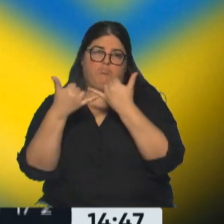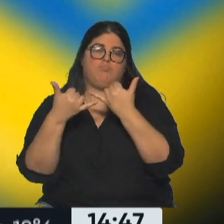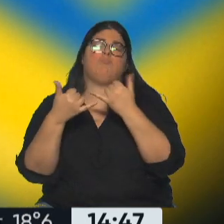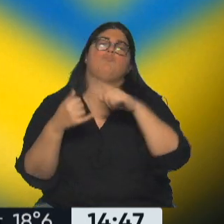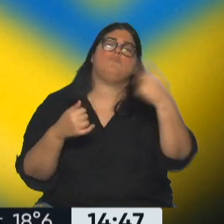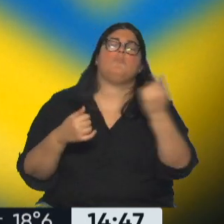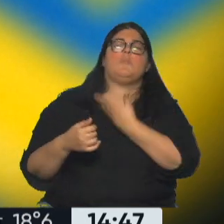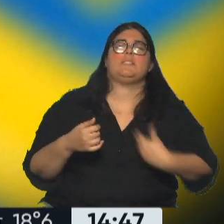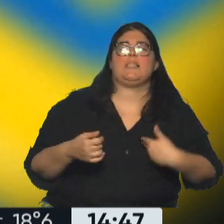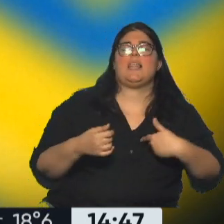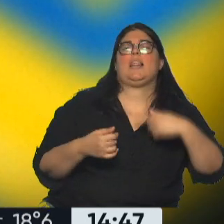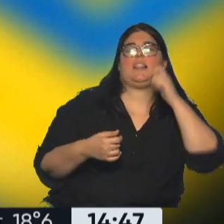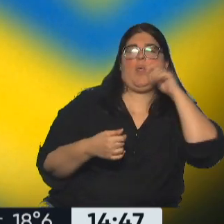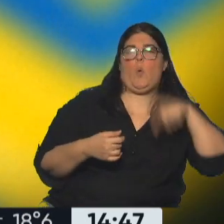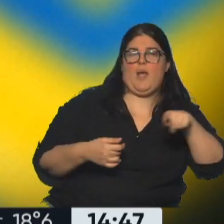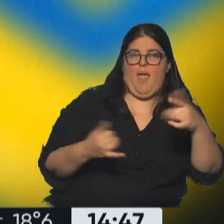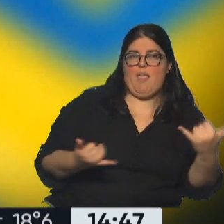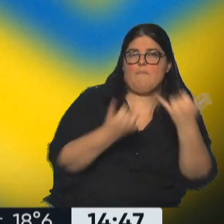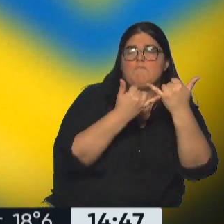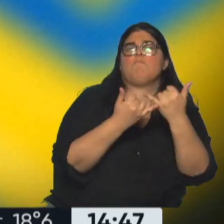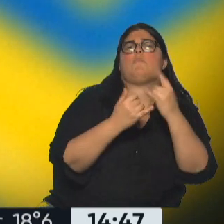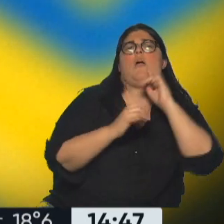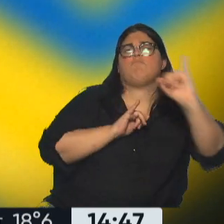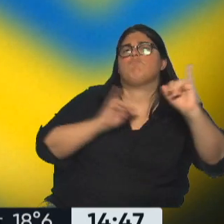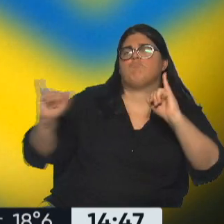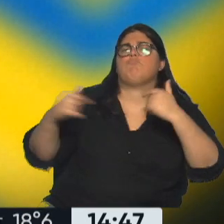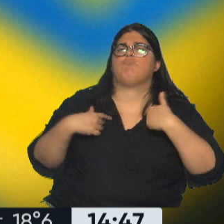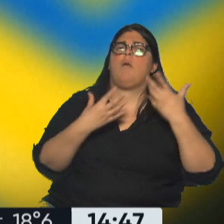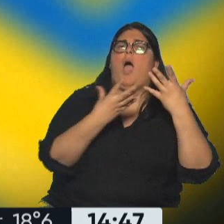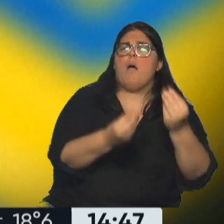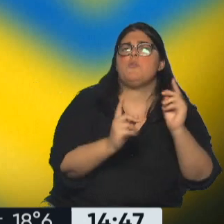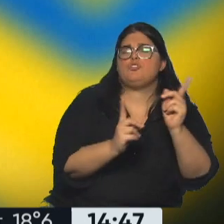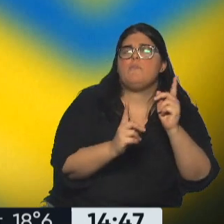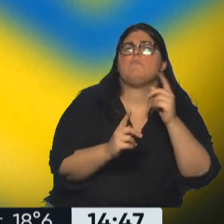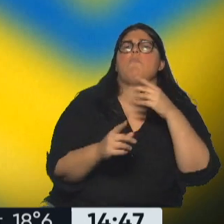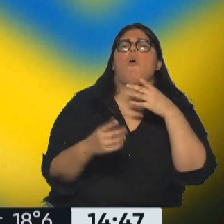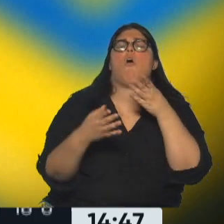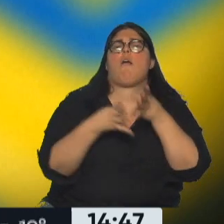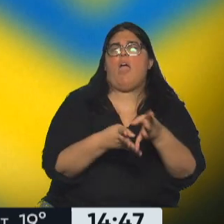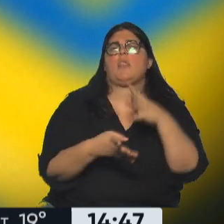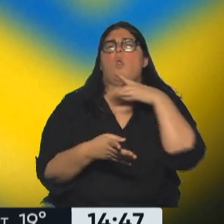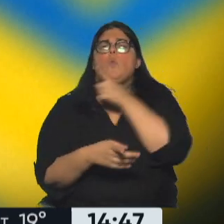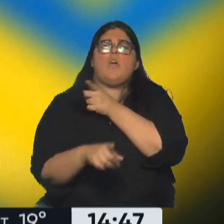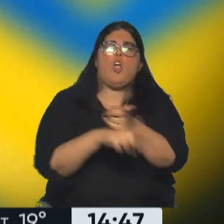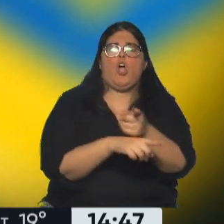ucraniano, Volodymyr Zelensky, a quienes aseguró su apoyo total en la guerra que Rusia libra contra las fuerzas de